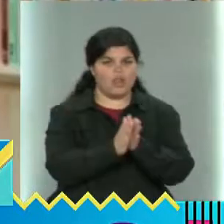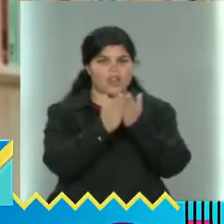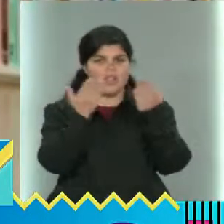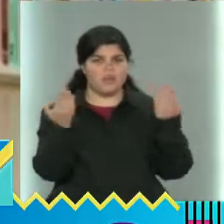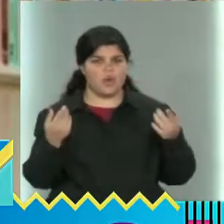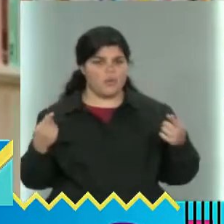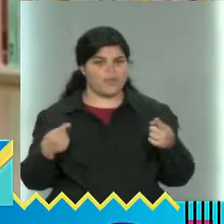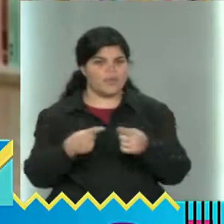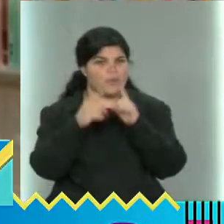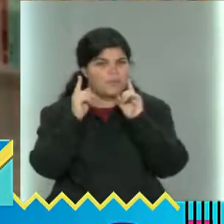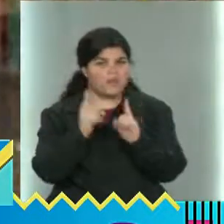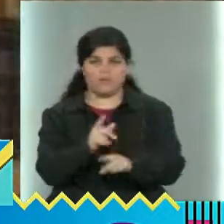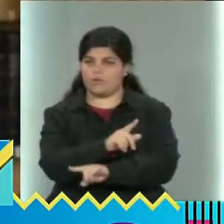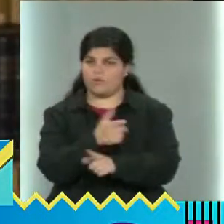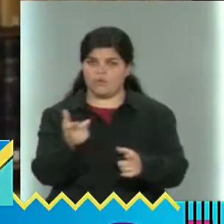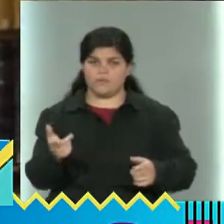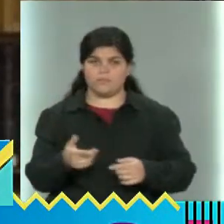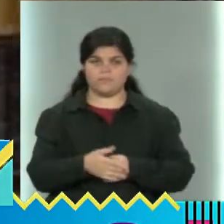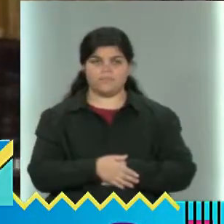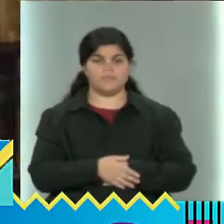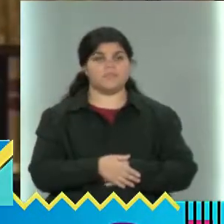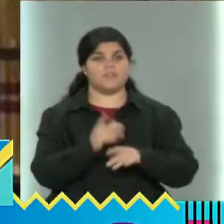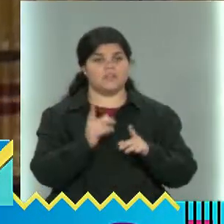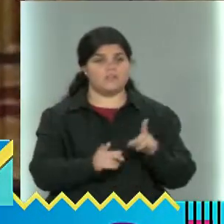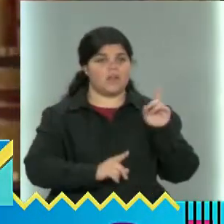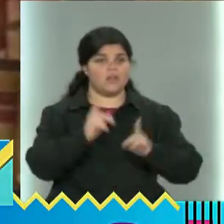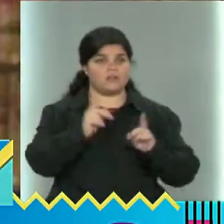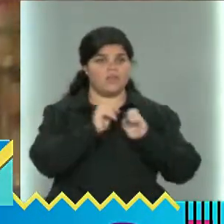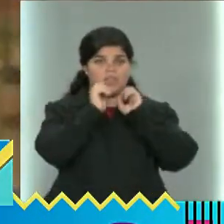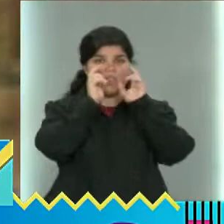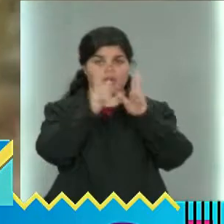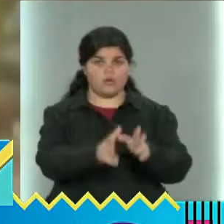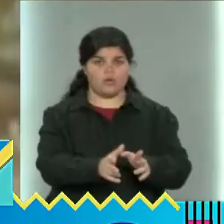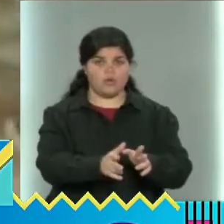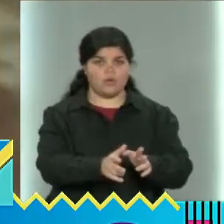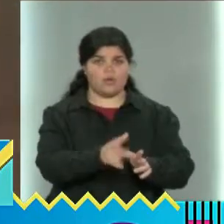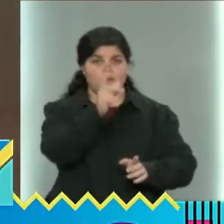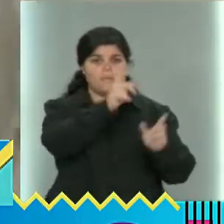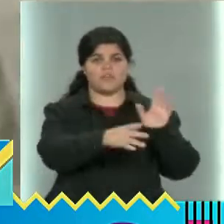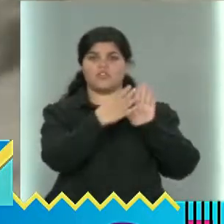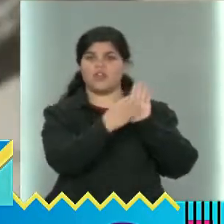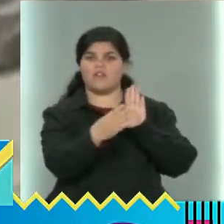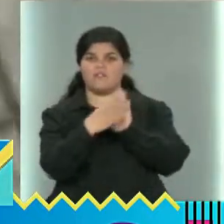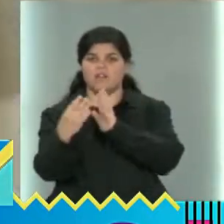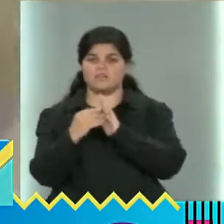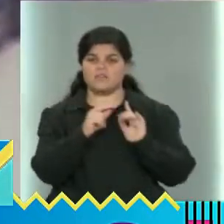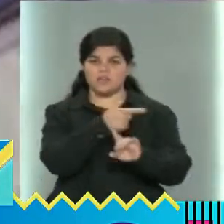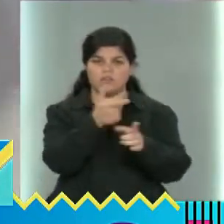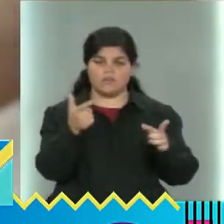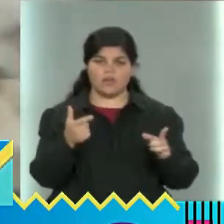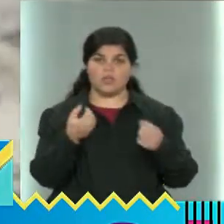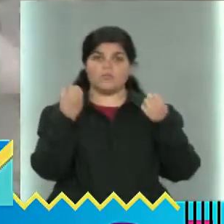Bien, lo hacía el comentario eso de que quizás no hay ciertas voces, porque en algún programa se habló de que, bueno, hoy, hablando en términos de